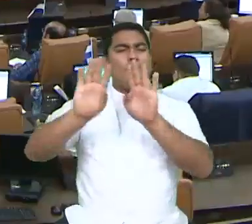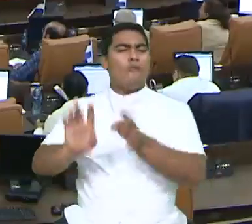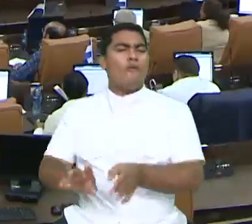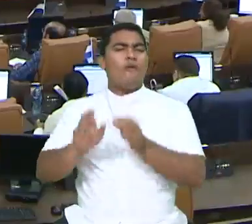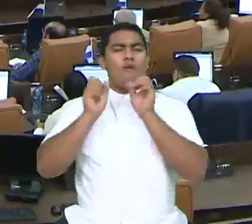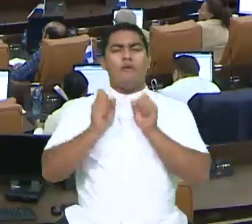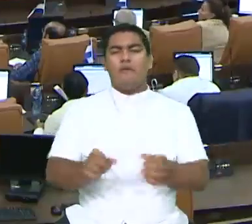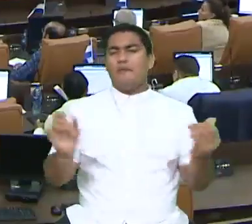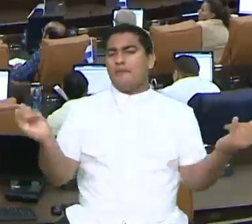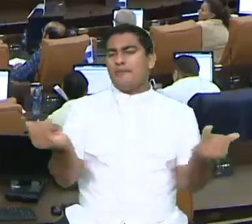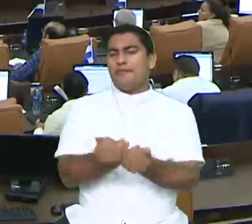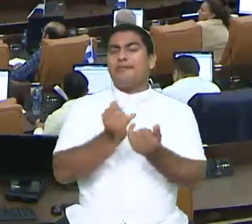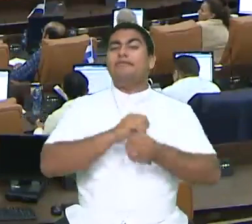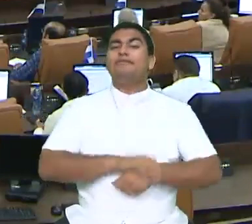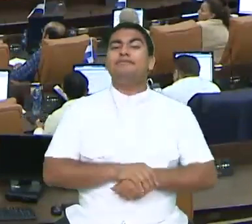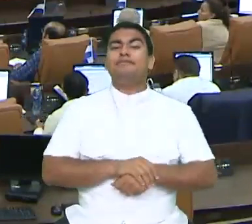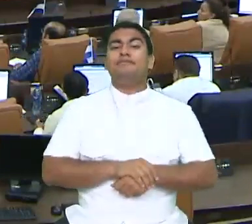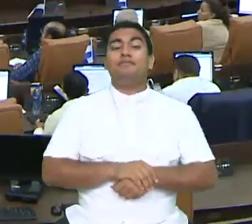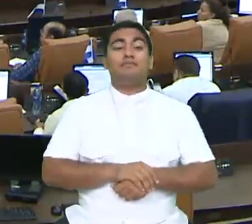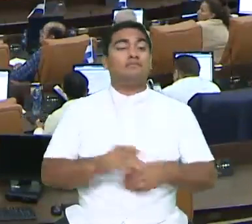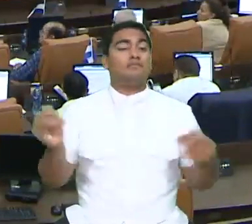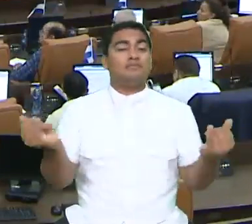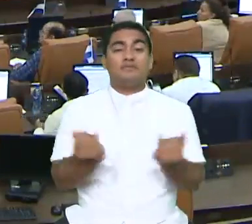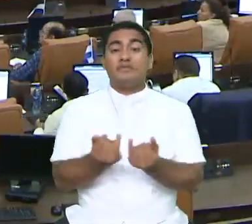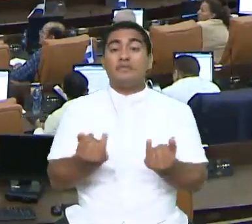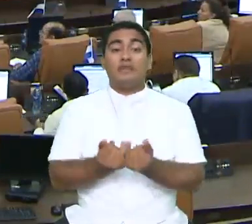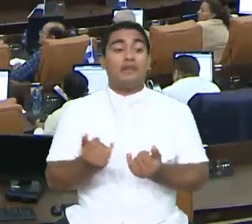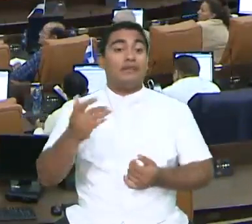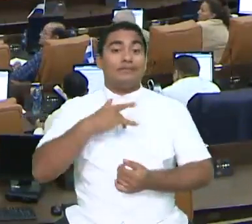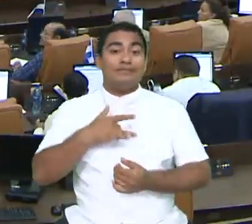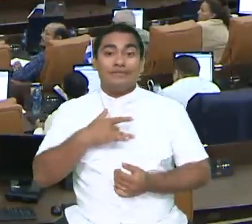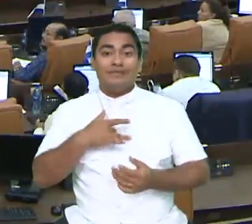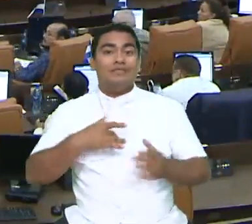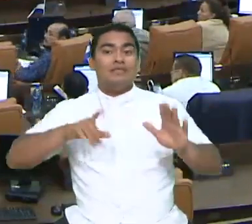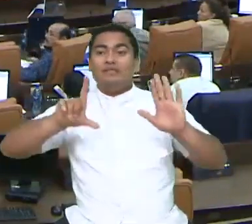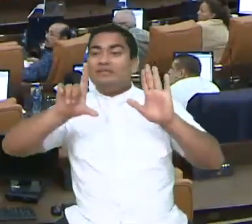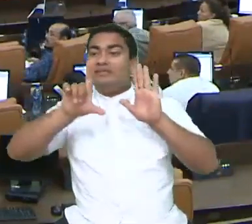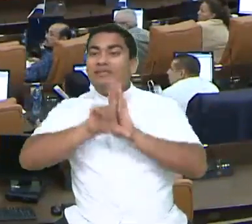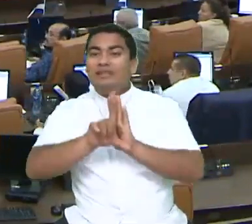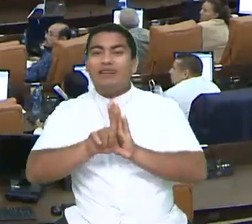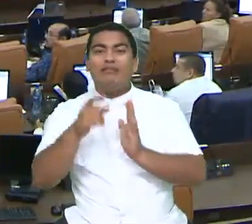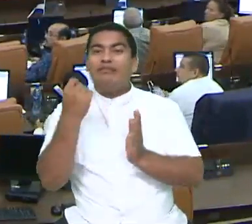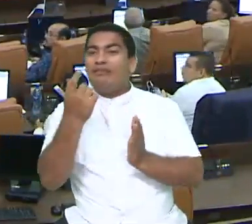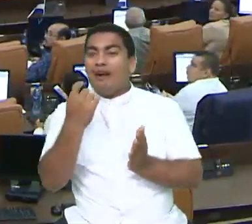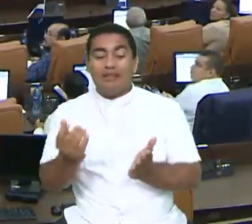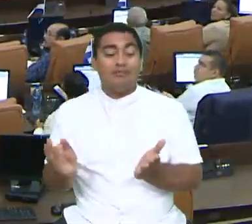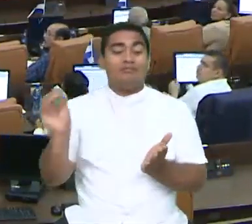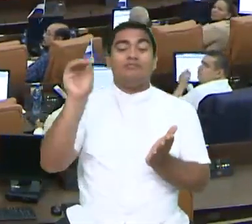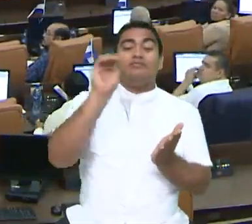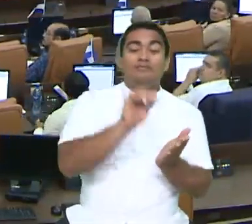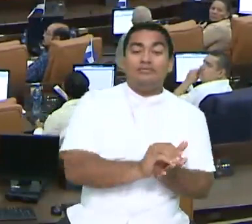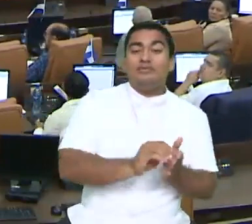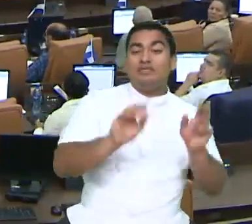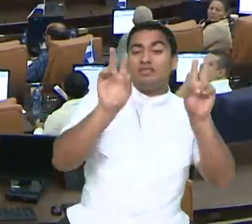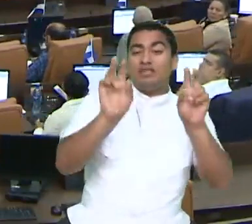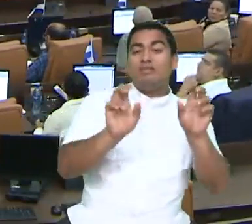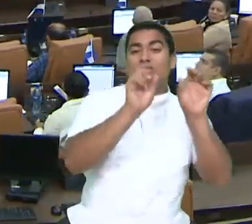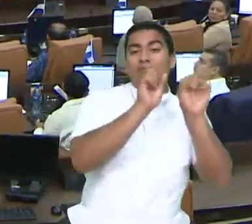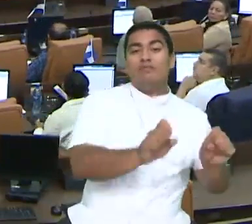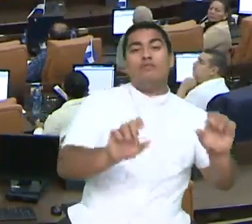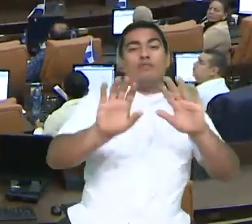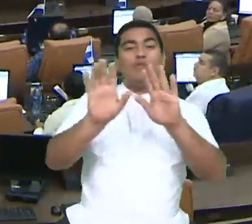Y ahí tenemos que realizar las reformas necesarias en las diversas leyes reguladoras de los poderes del